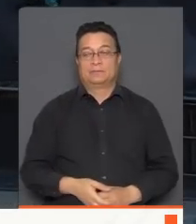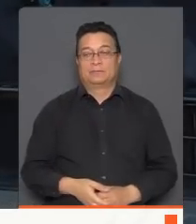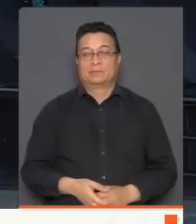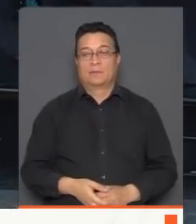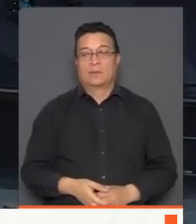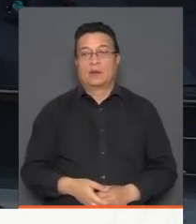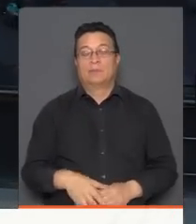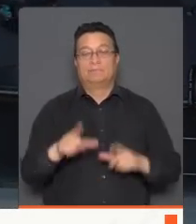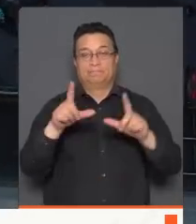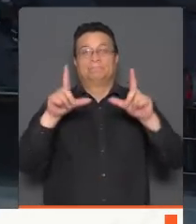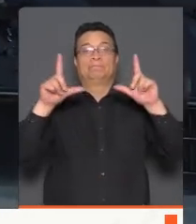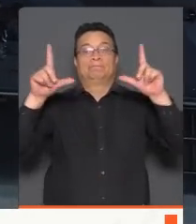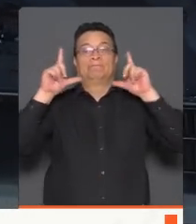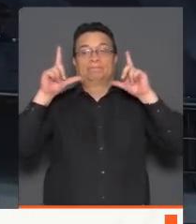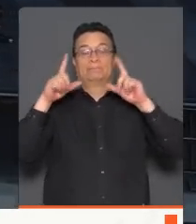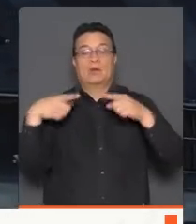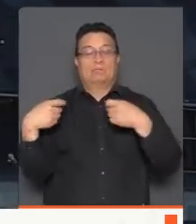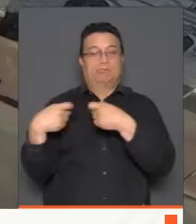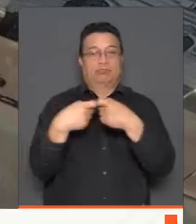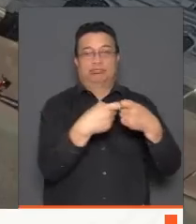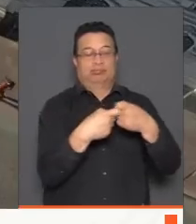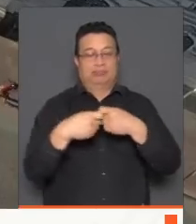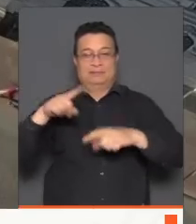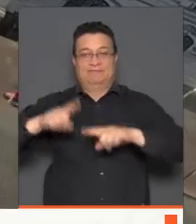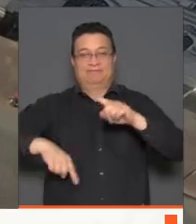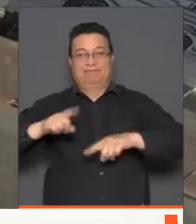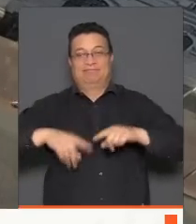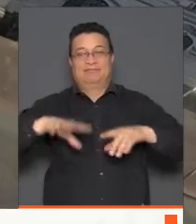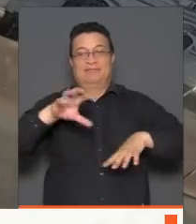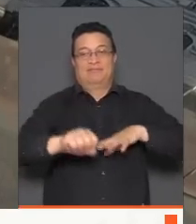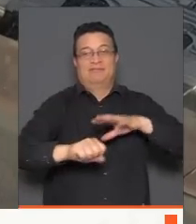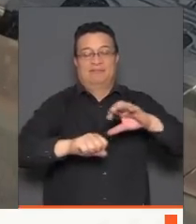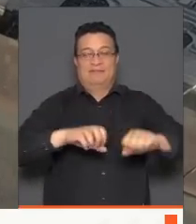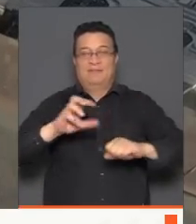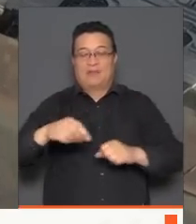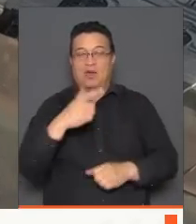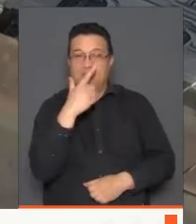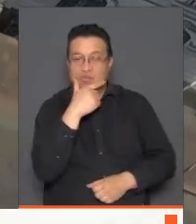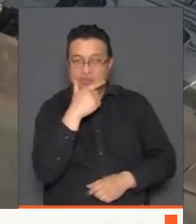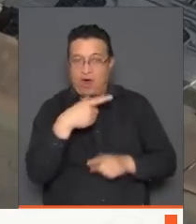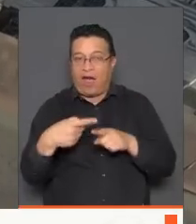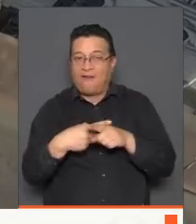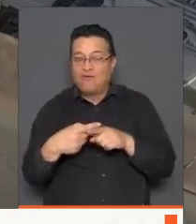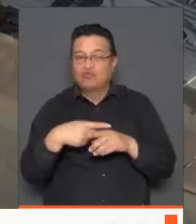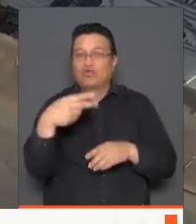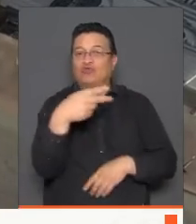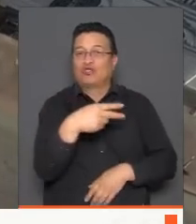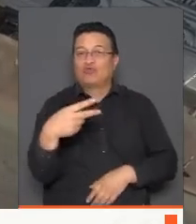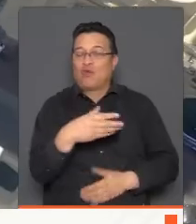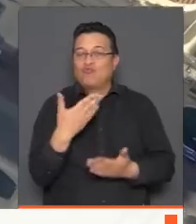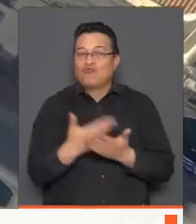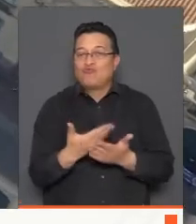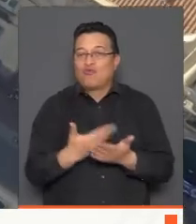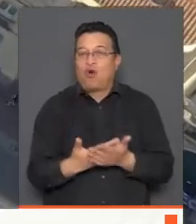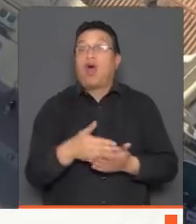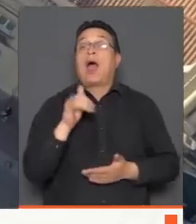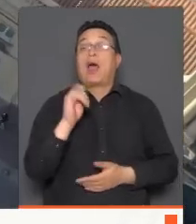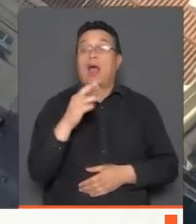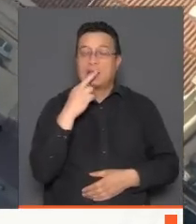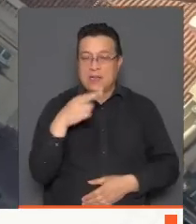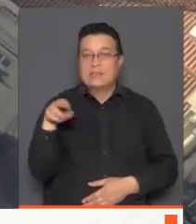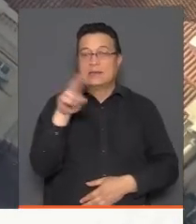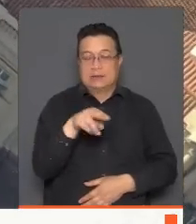Es la protagonista de disputa de territorios, de sospechas de explotación sexual. La palabra que más se repite aquí